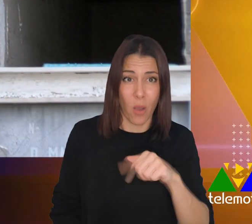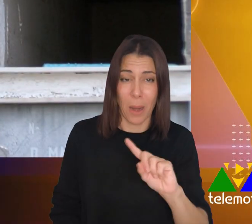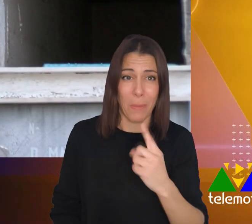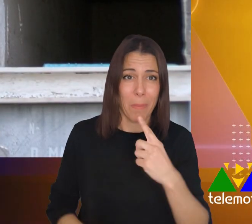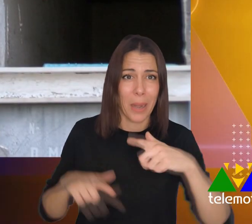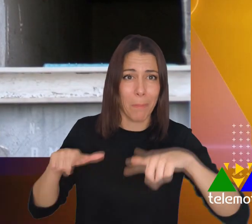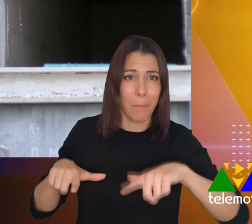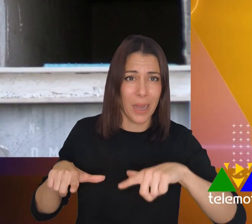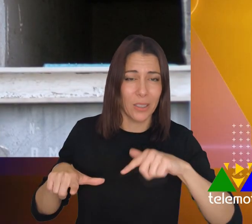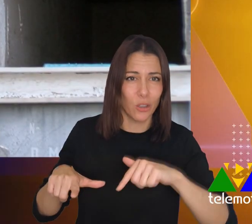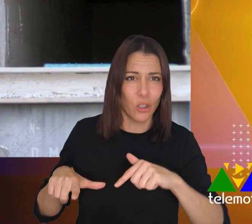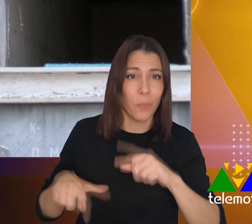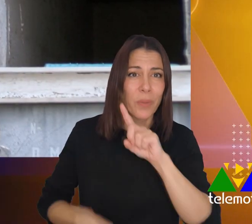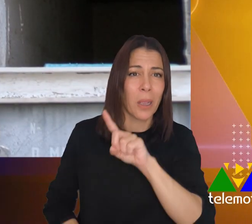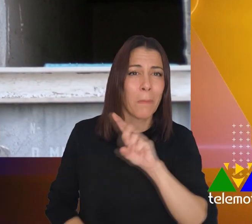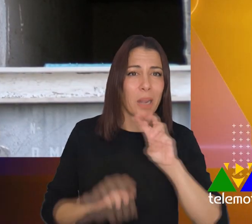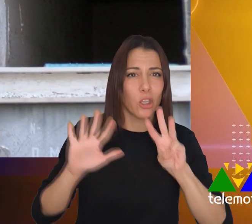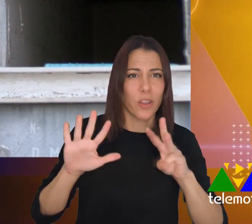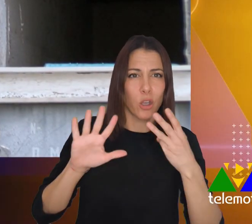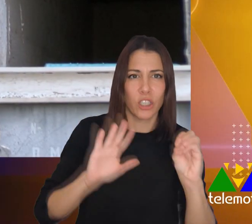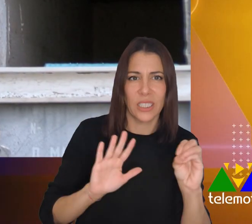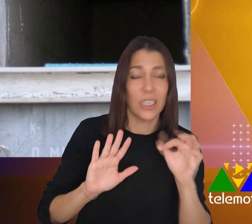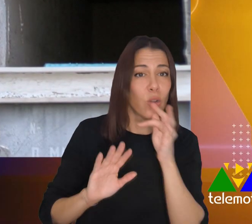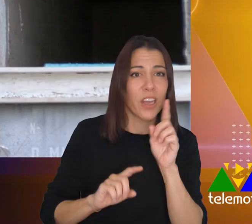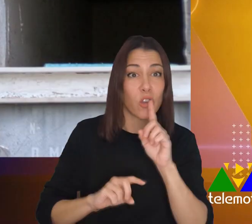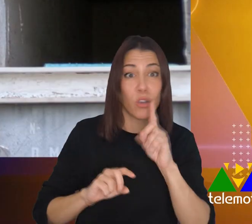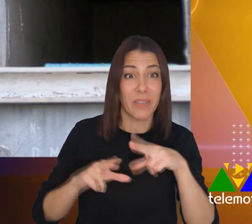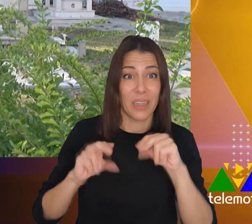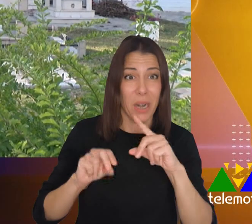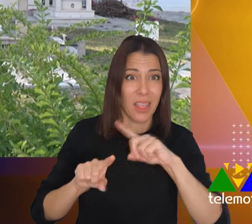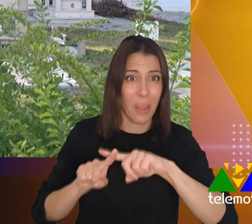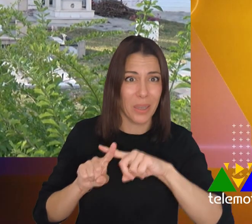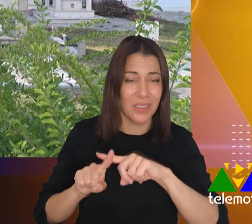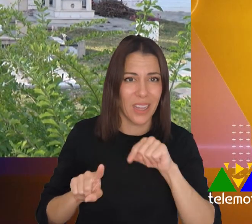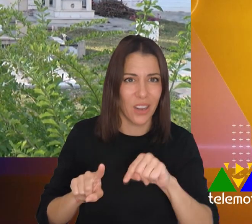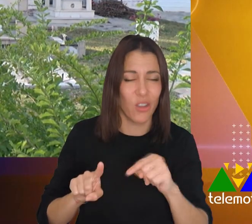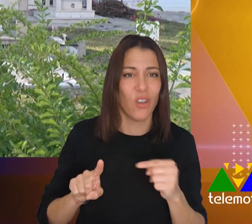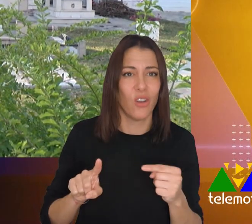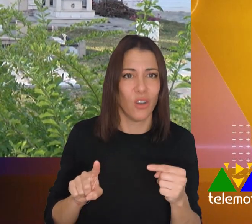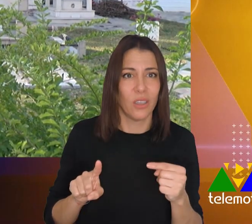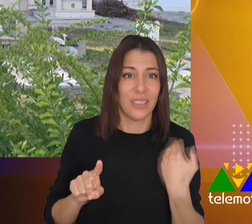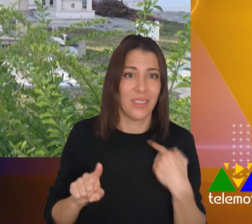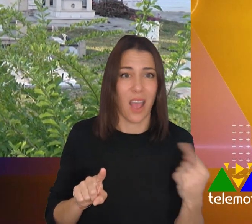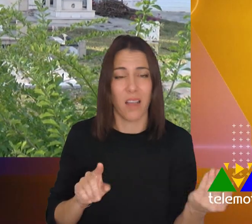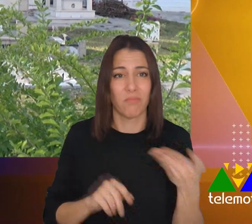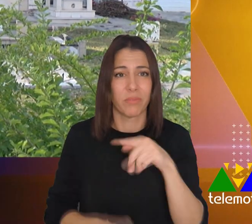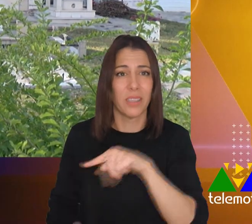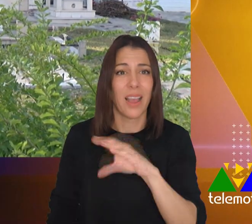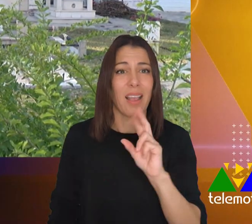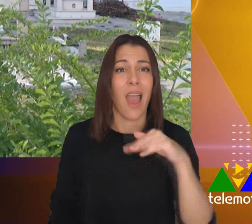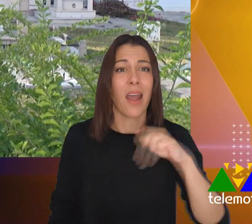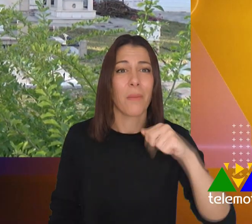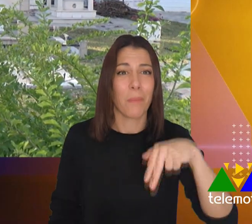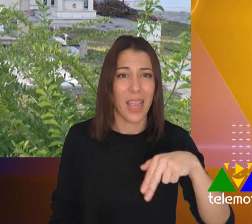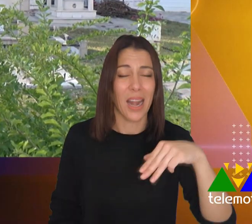¿no? Yo diría 1880, no se había terminado el cementerio todavía cuando se había enterrado a Carmen Fernández Mejía,